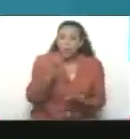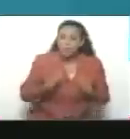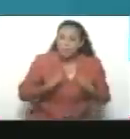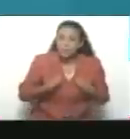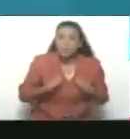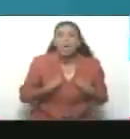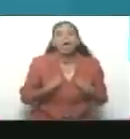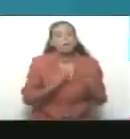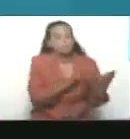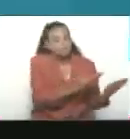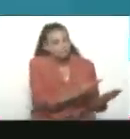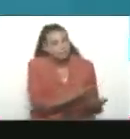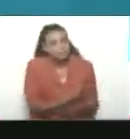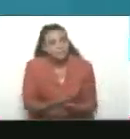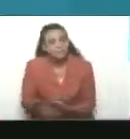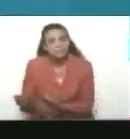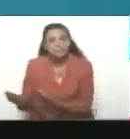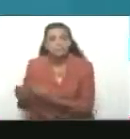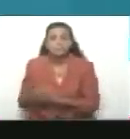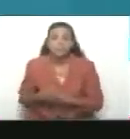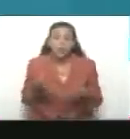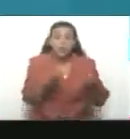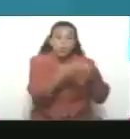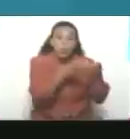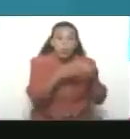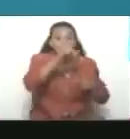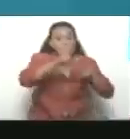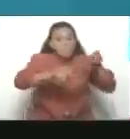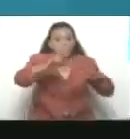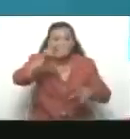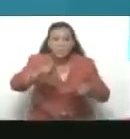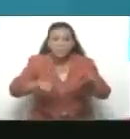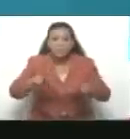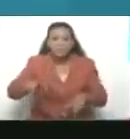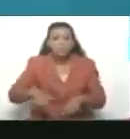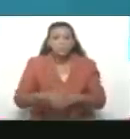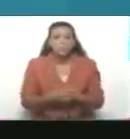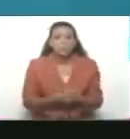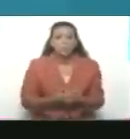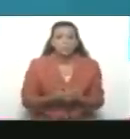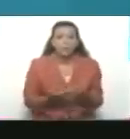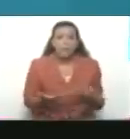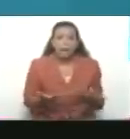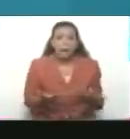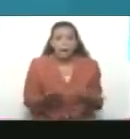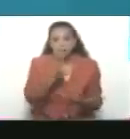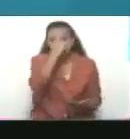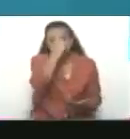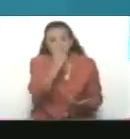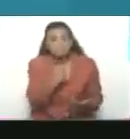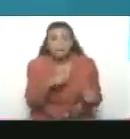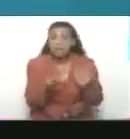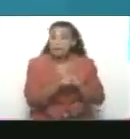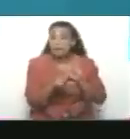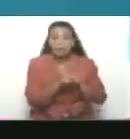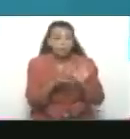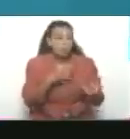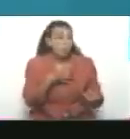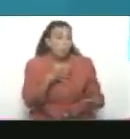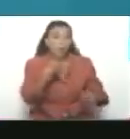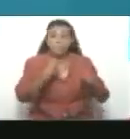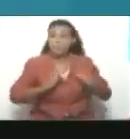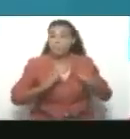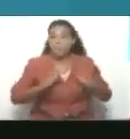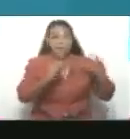recibir en Venezuela a un conjunto de emigrantes que no reúnen las condiciones legales en los Estados